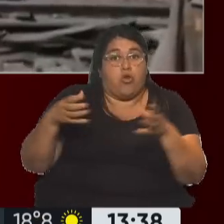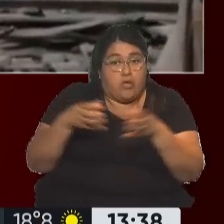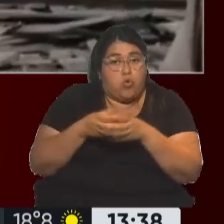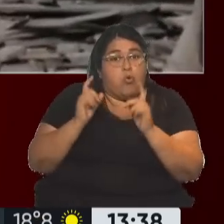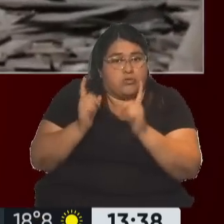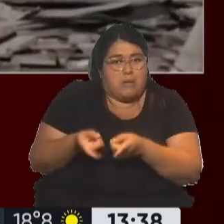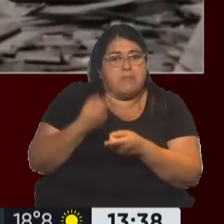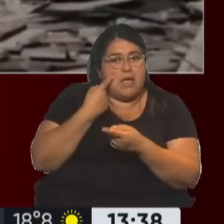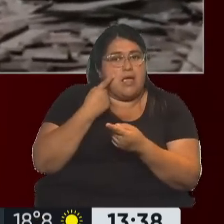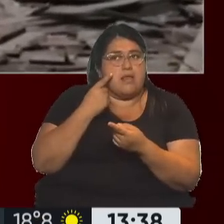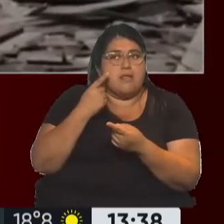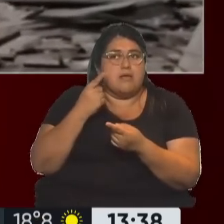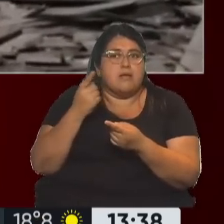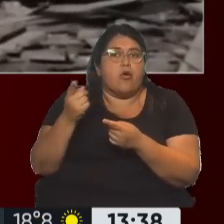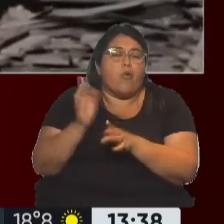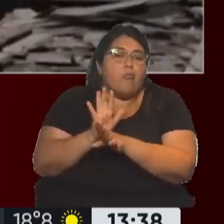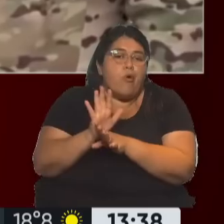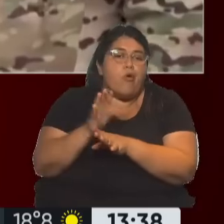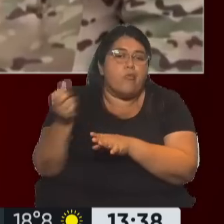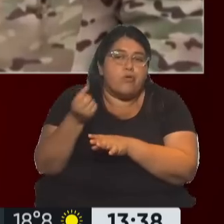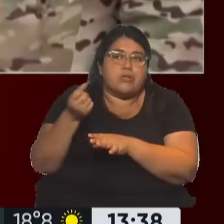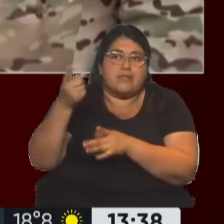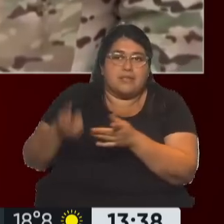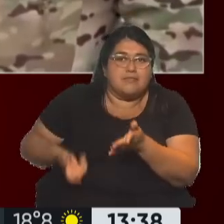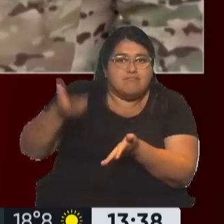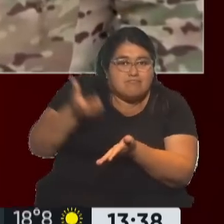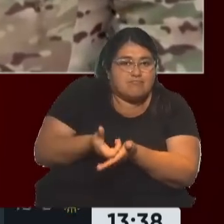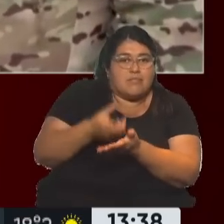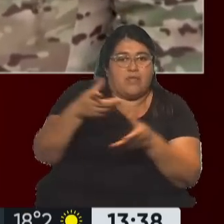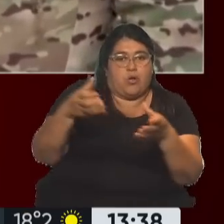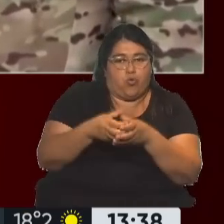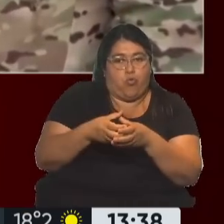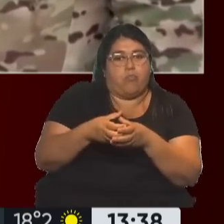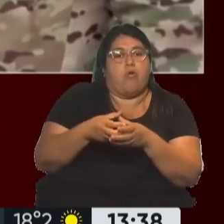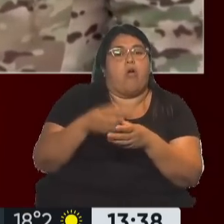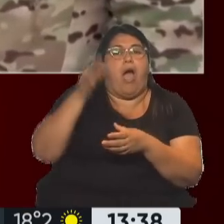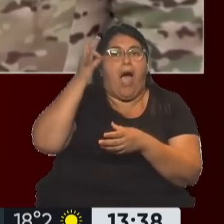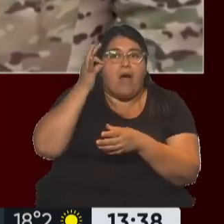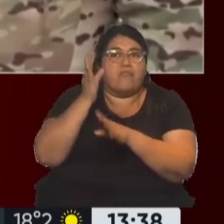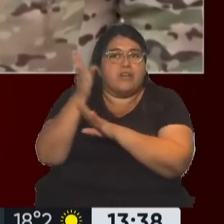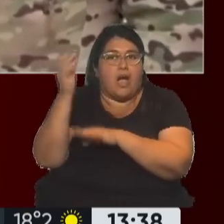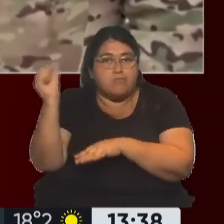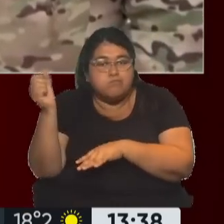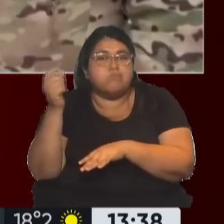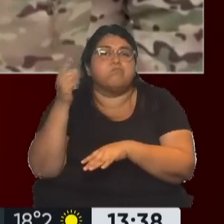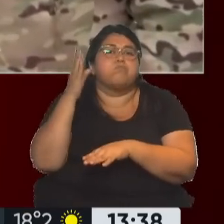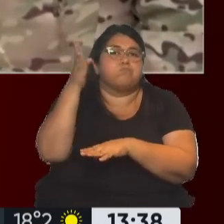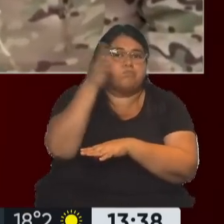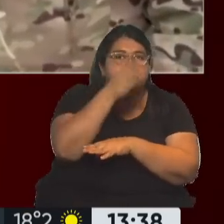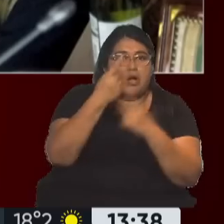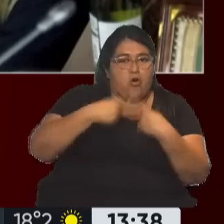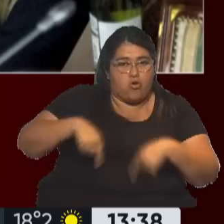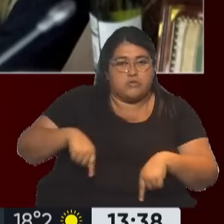un actor fundamental en el financiamiento de este grupo a partir de su presencia en África, de la administración rusa de determinados